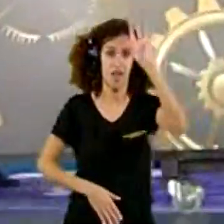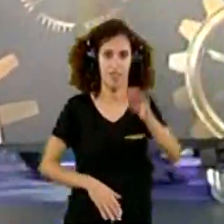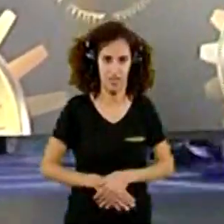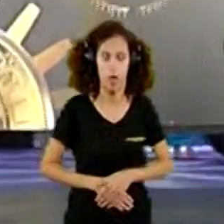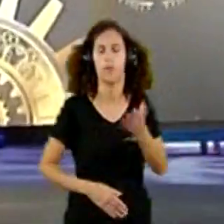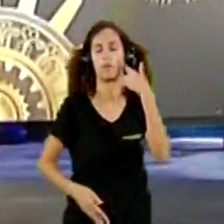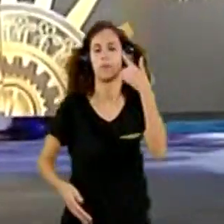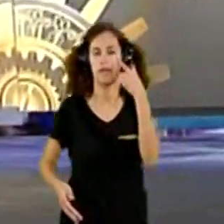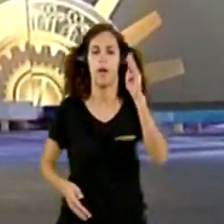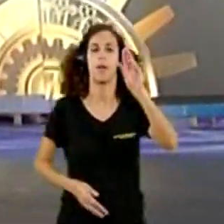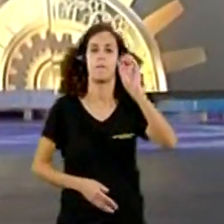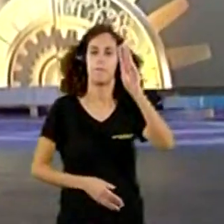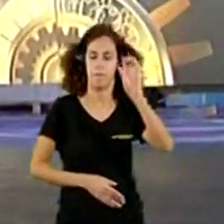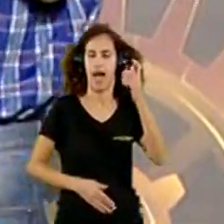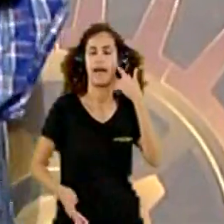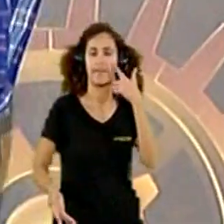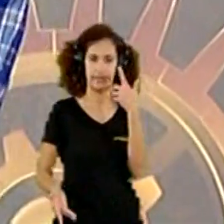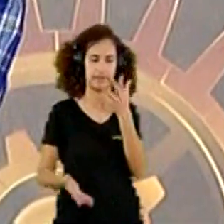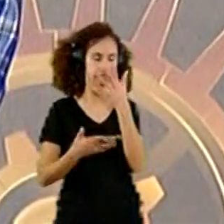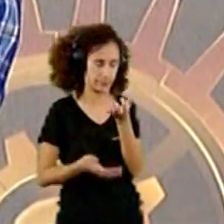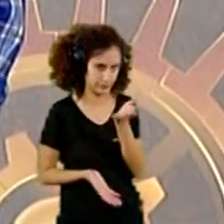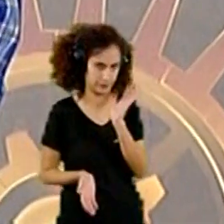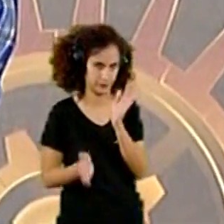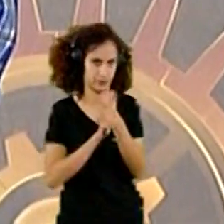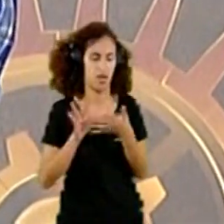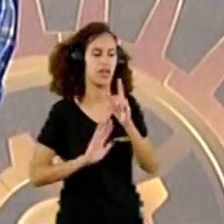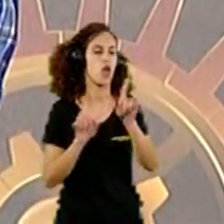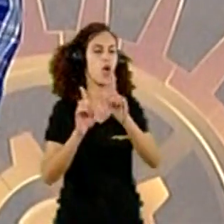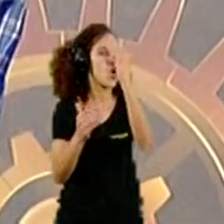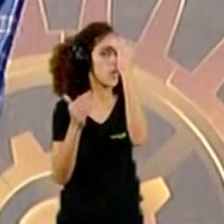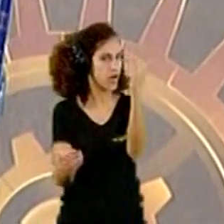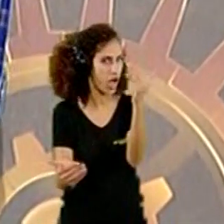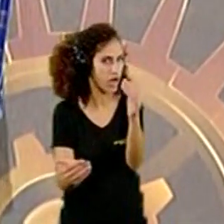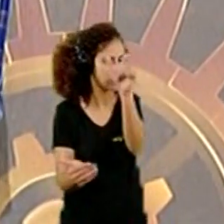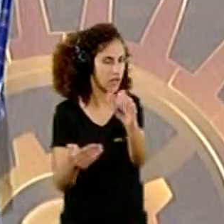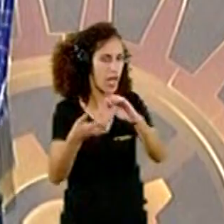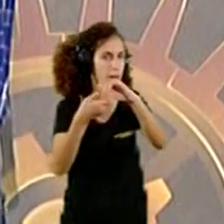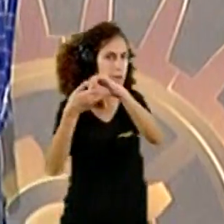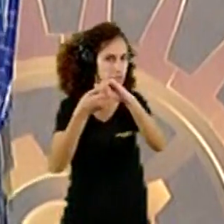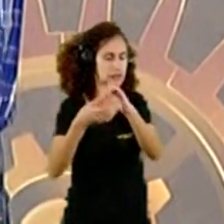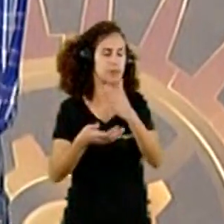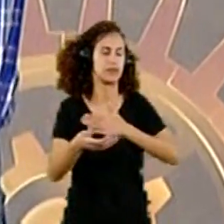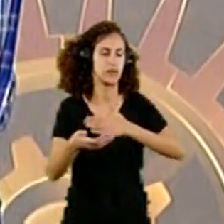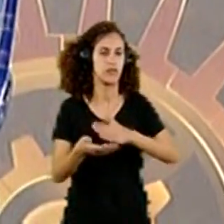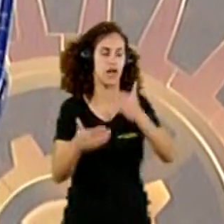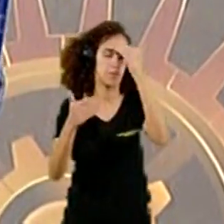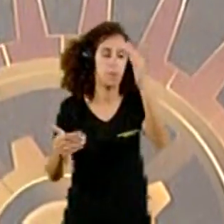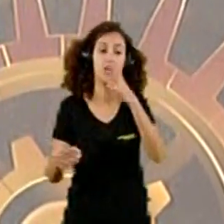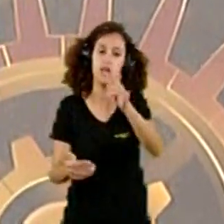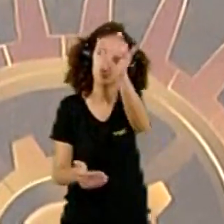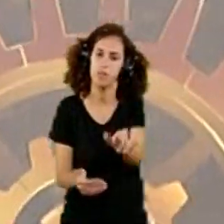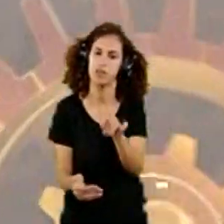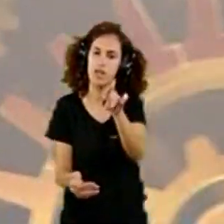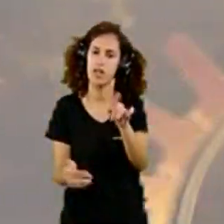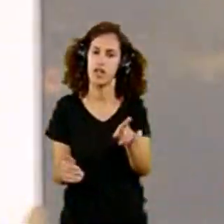mira, Pepe, ahora hablando serio, vamos a hacerte un homenaje. ¿Sabes por qué? Y hablando muy en serio, porque es una de las personas